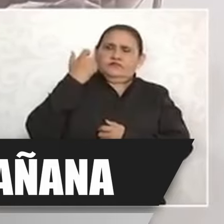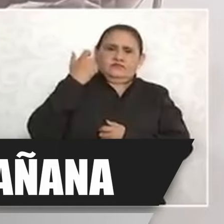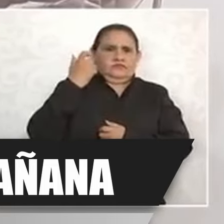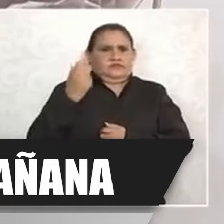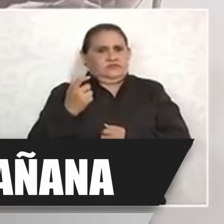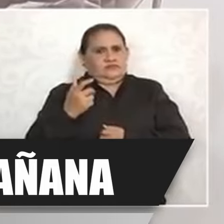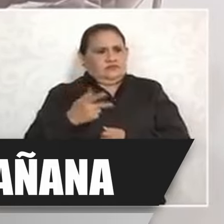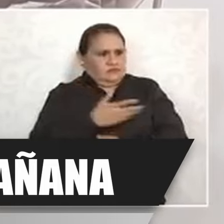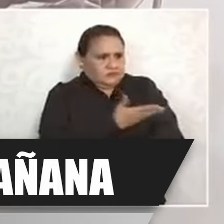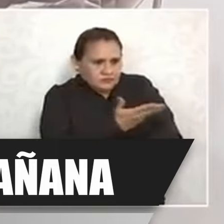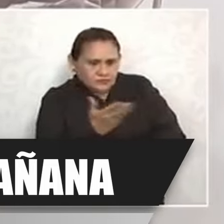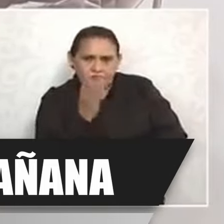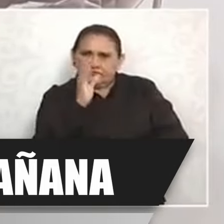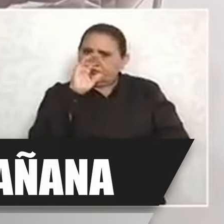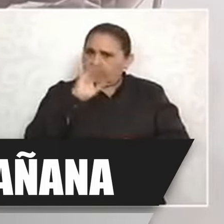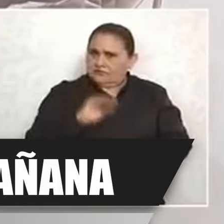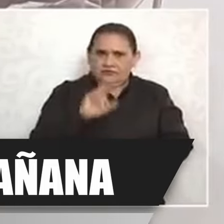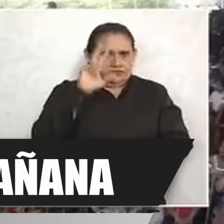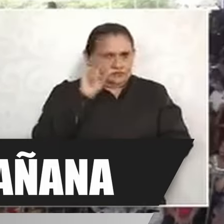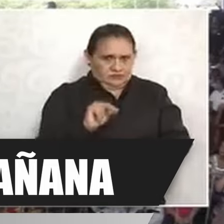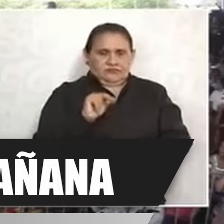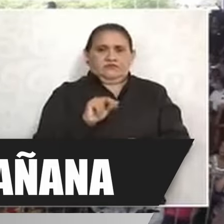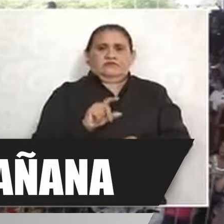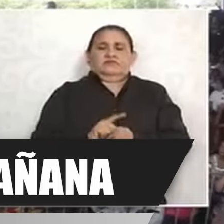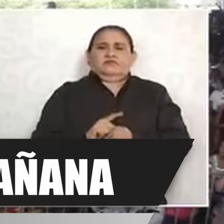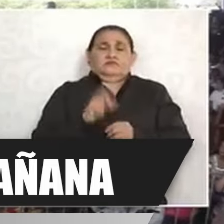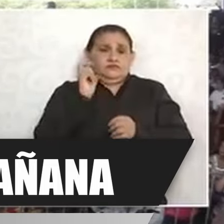Y nosotros vamos a gobernar igual.